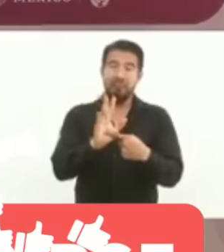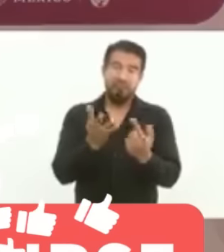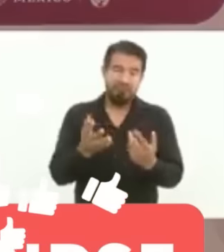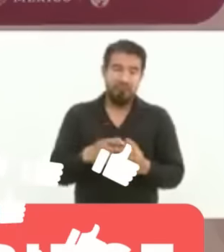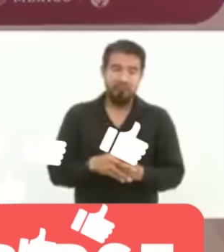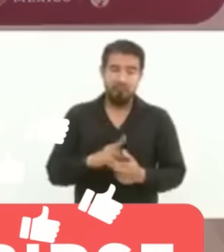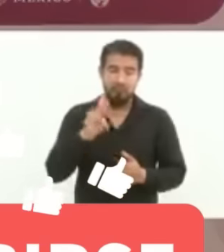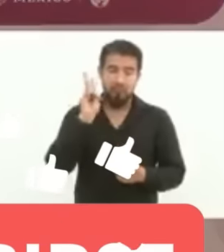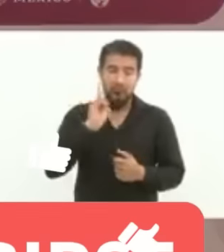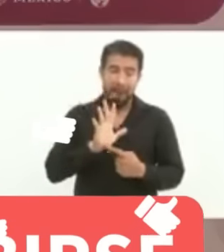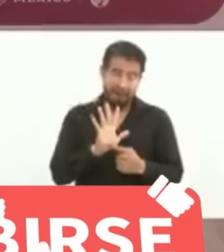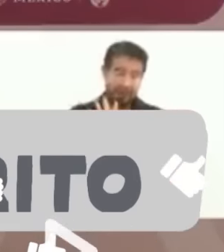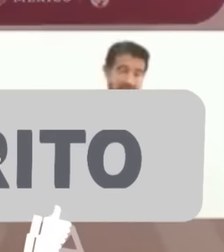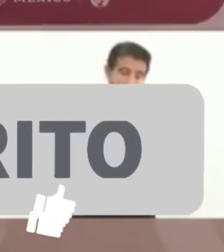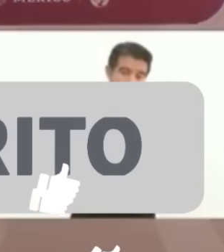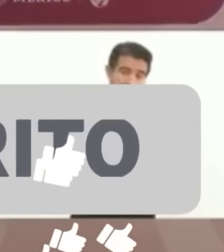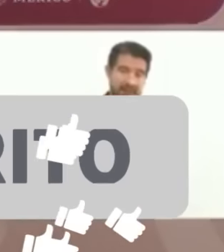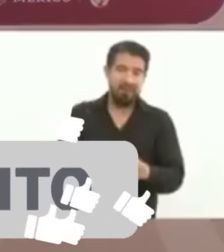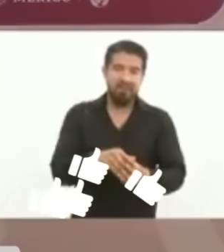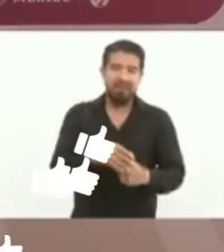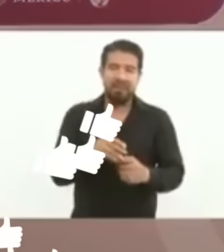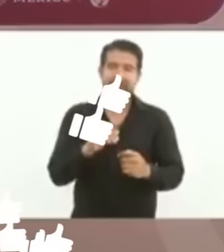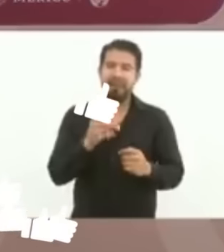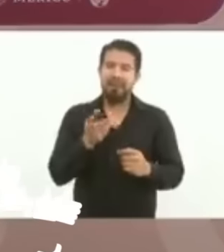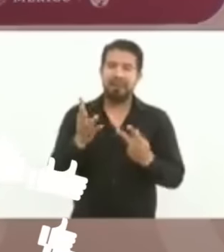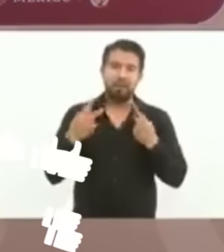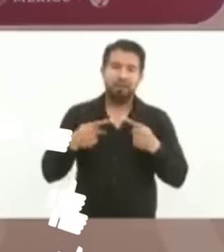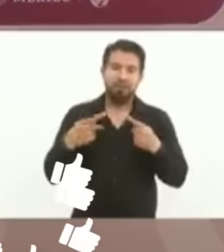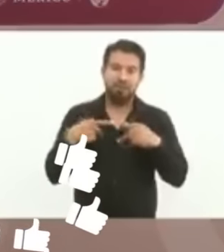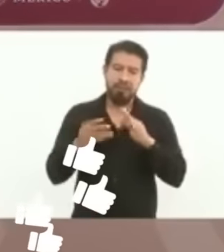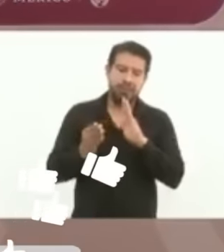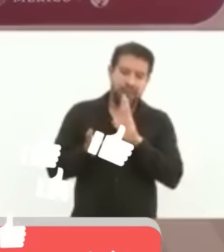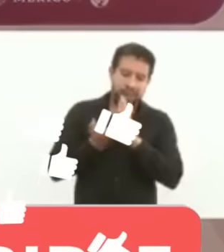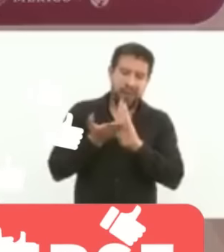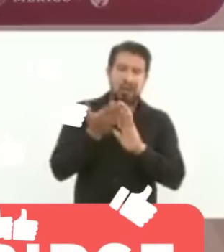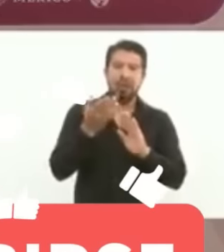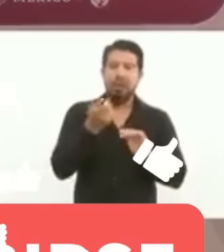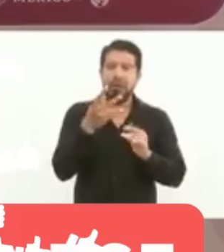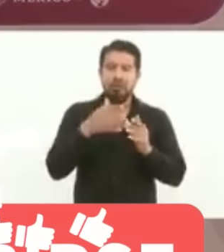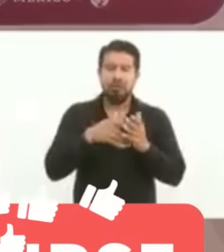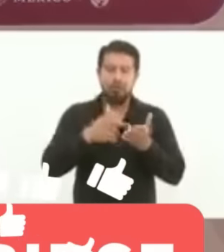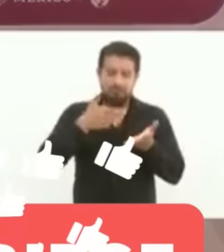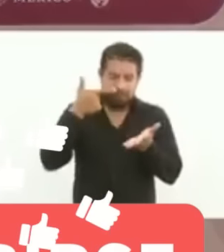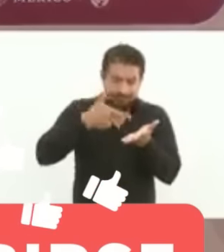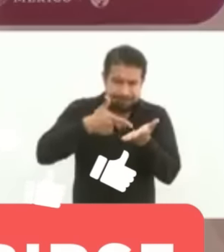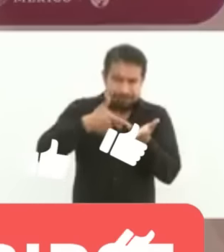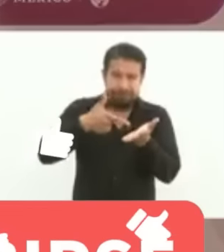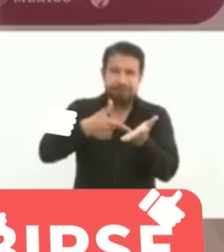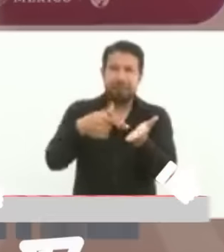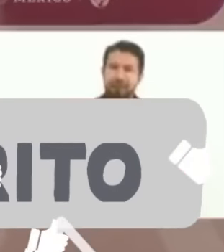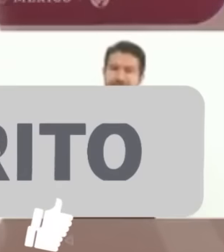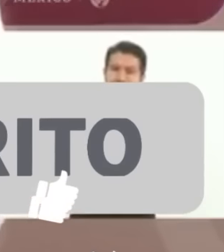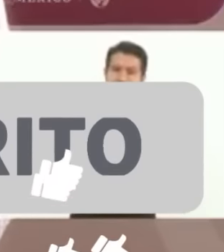eh los albañiles los tierreros los soldadores